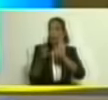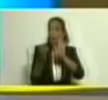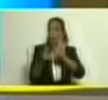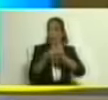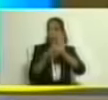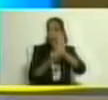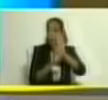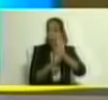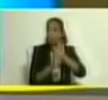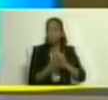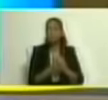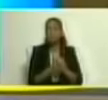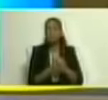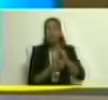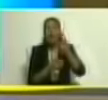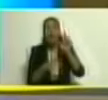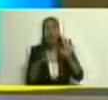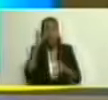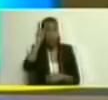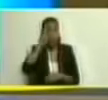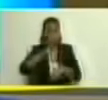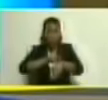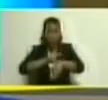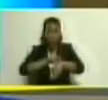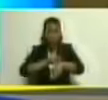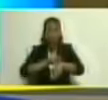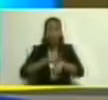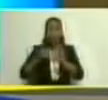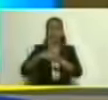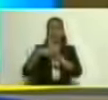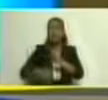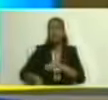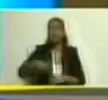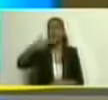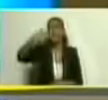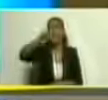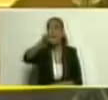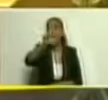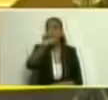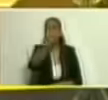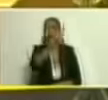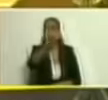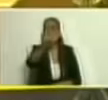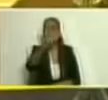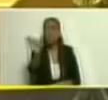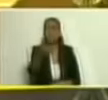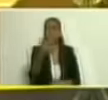El doctor Larry Daboe, comisionado de Derechos Humanos, experto en esta materia.